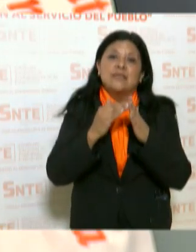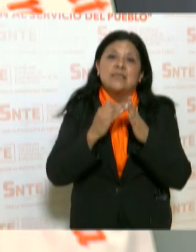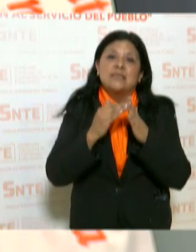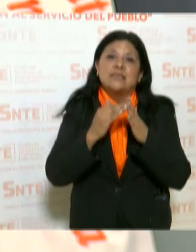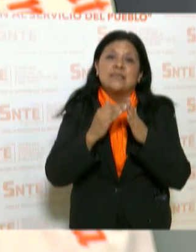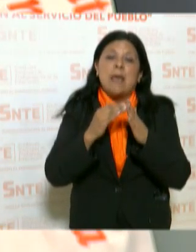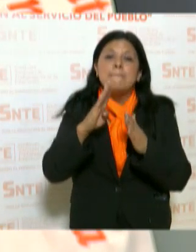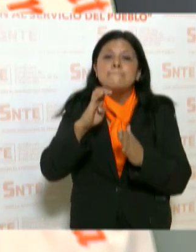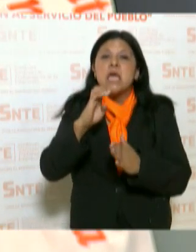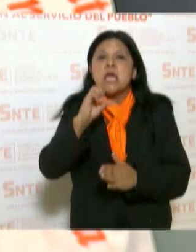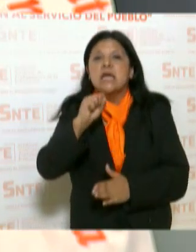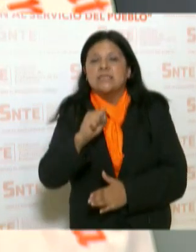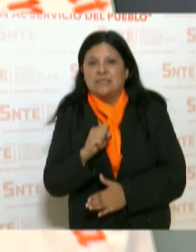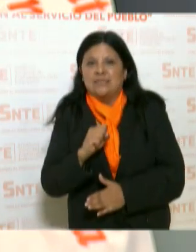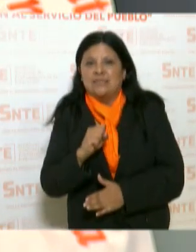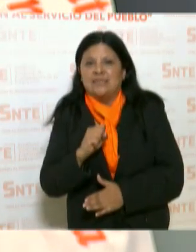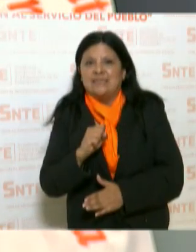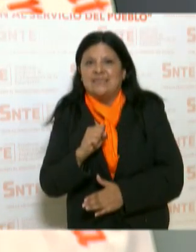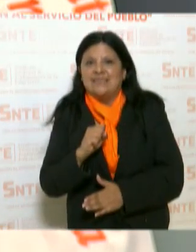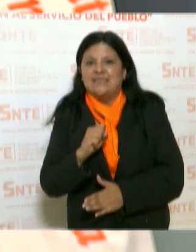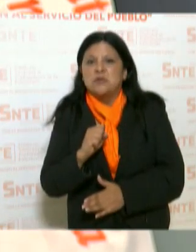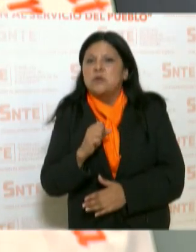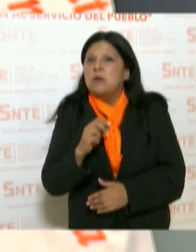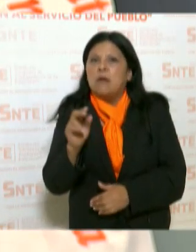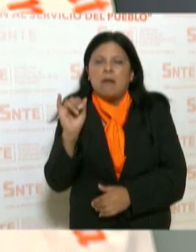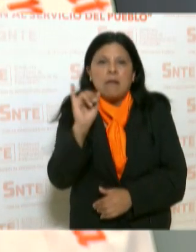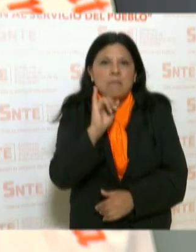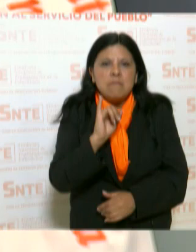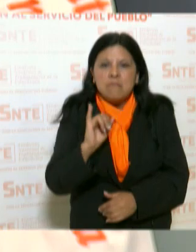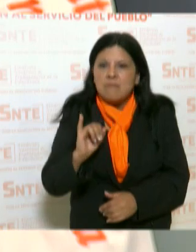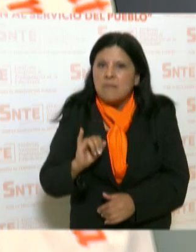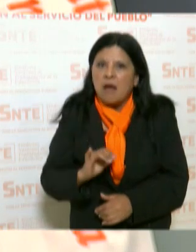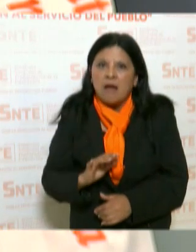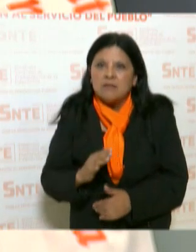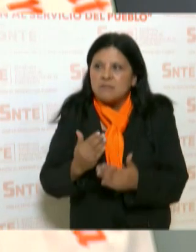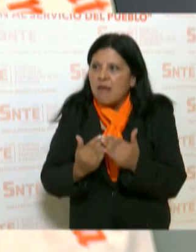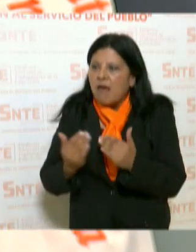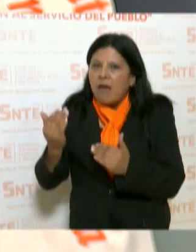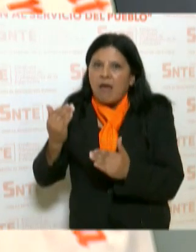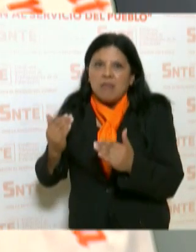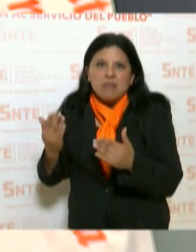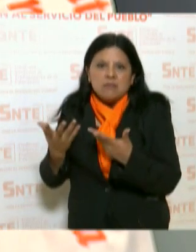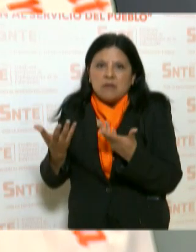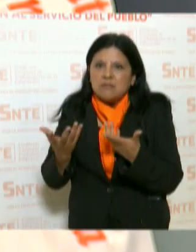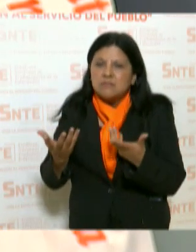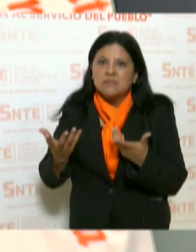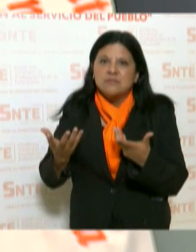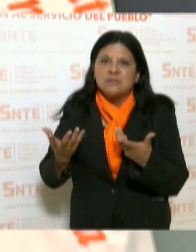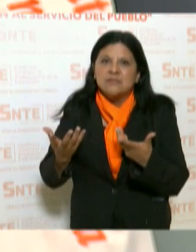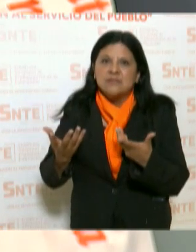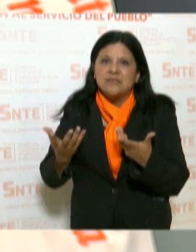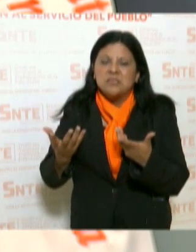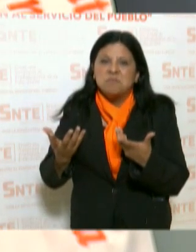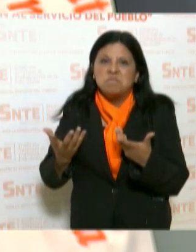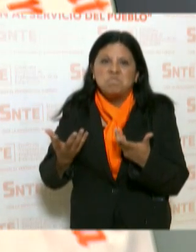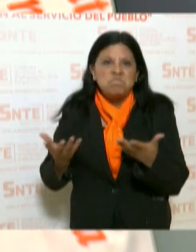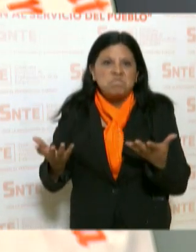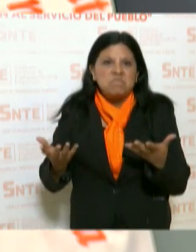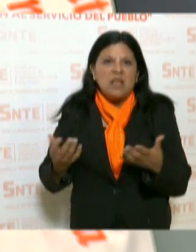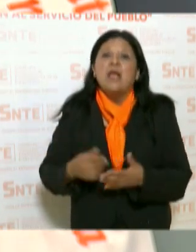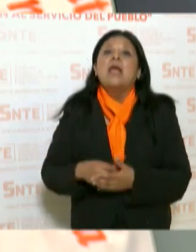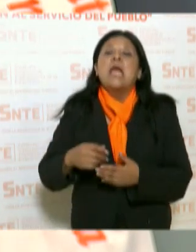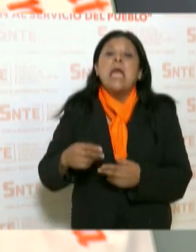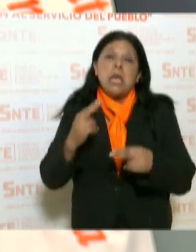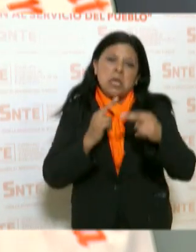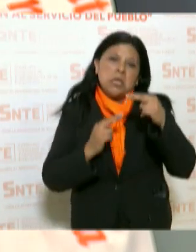becas. Esto nunca se había llevado a cabo en el país. En el caso del